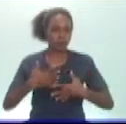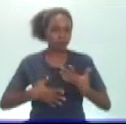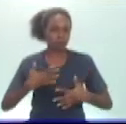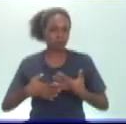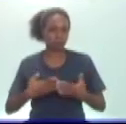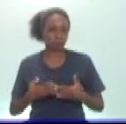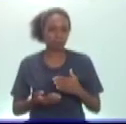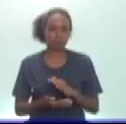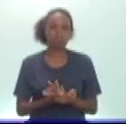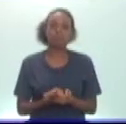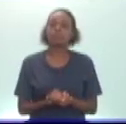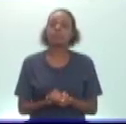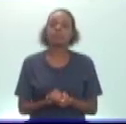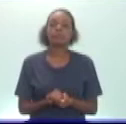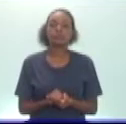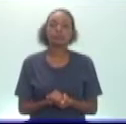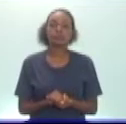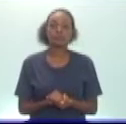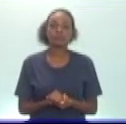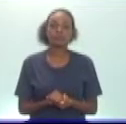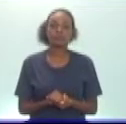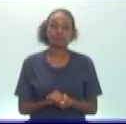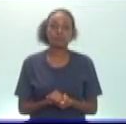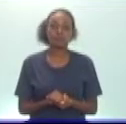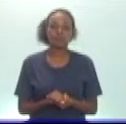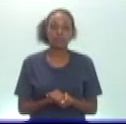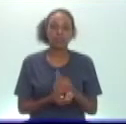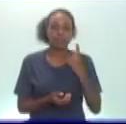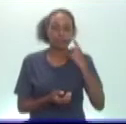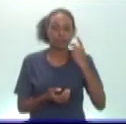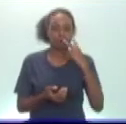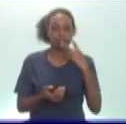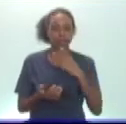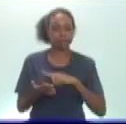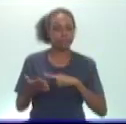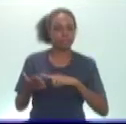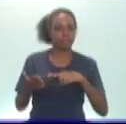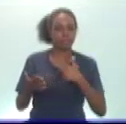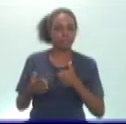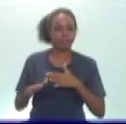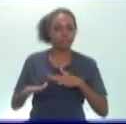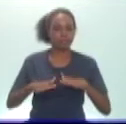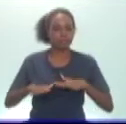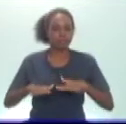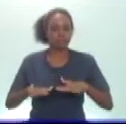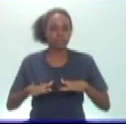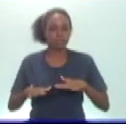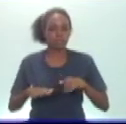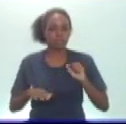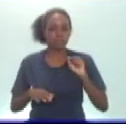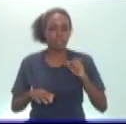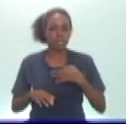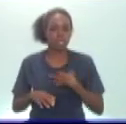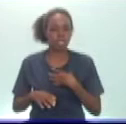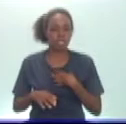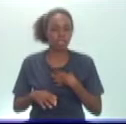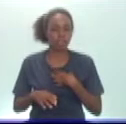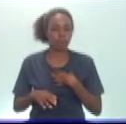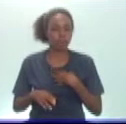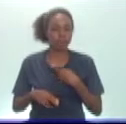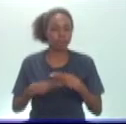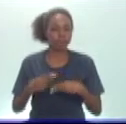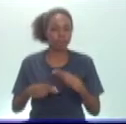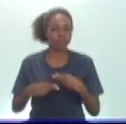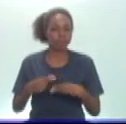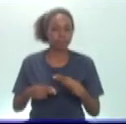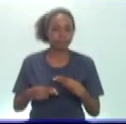vuelvo a mostrar. Fíjense que si leemos la situación, nos damos cuenta que lo que nosotros tenemos que hallar